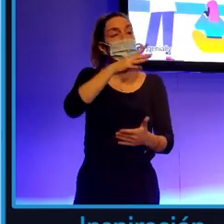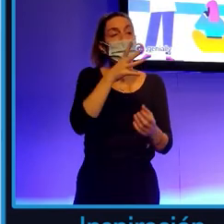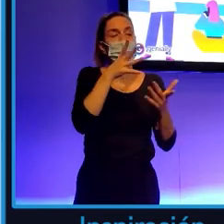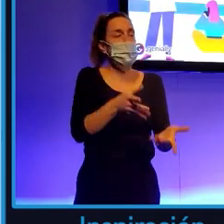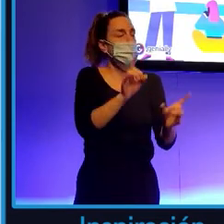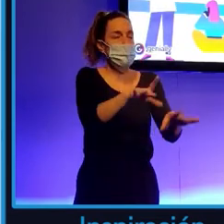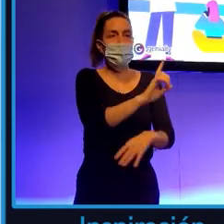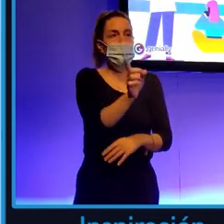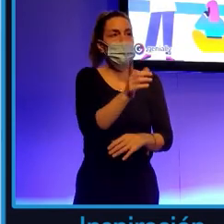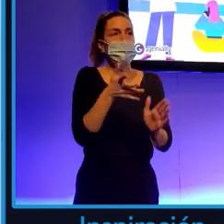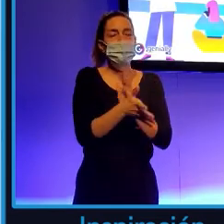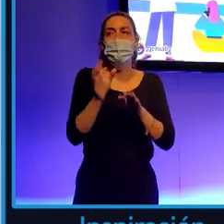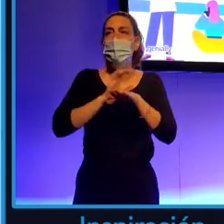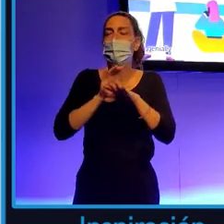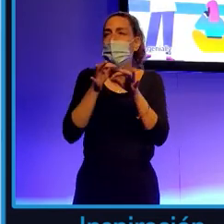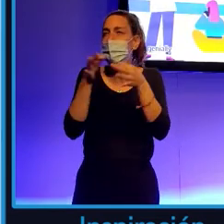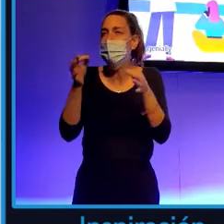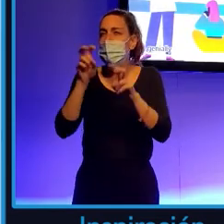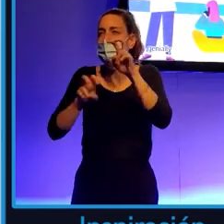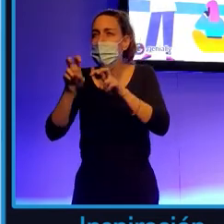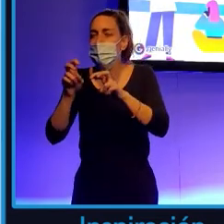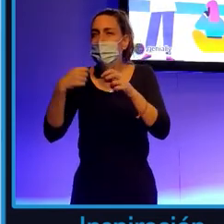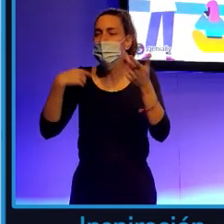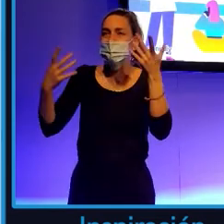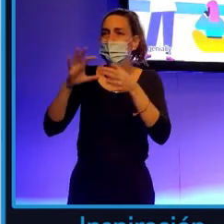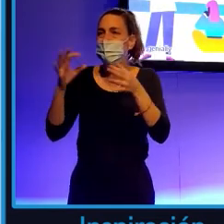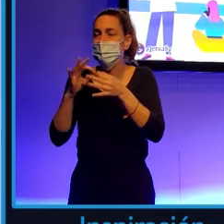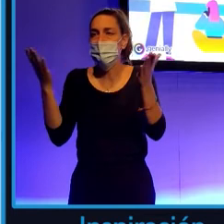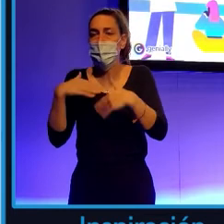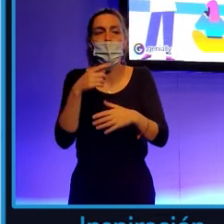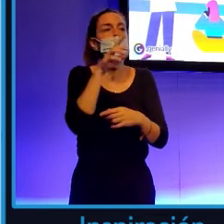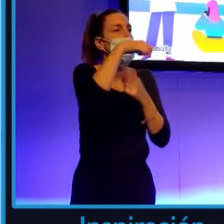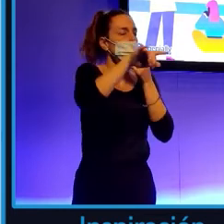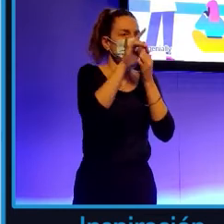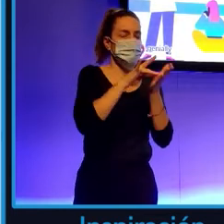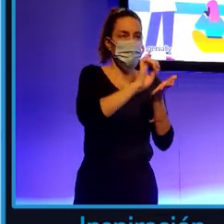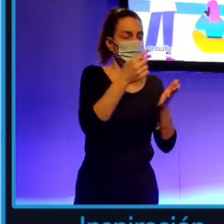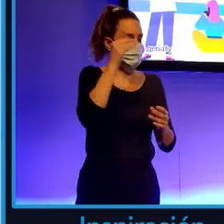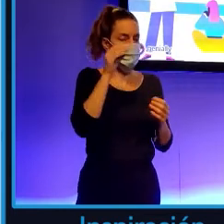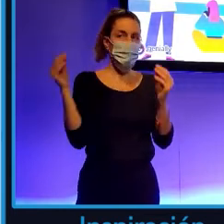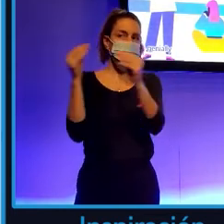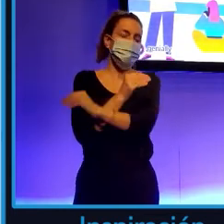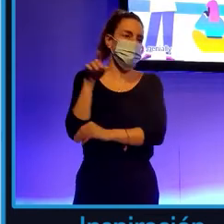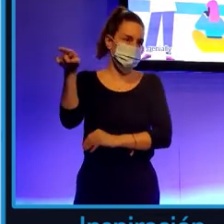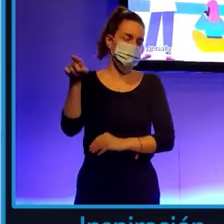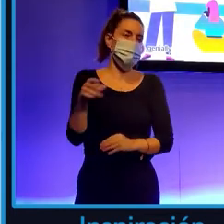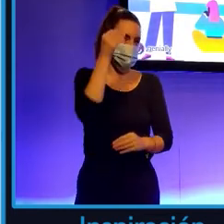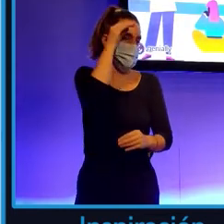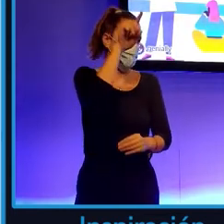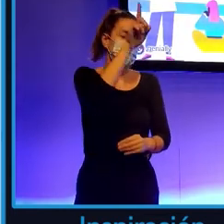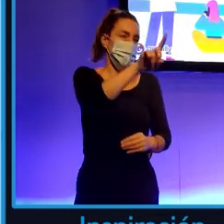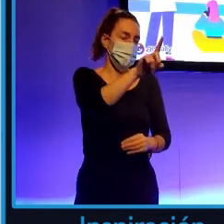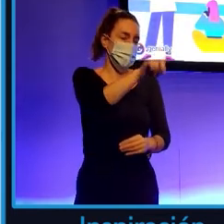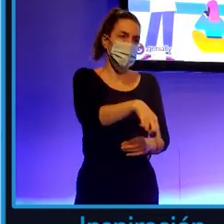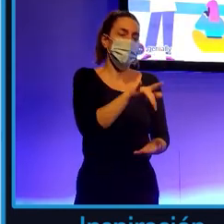no encontraba la carrera adecuada porque no existía bueno no estoy de acuerdo yo creo que ustedes les va a pasar lo mismo no estoy de acuerdo en esa